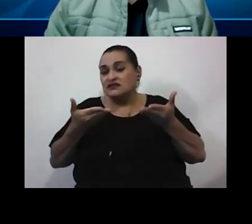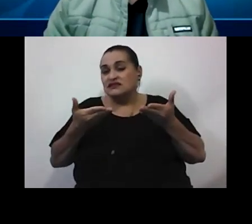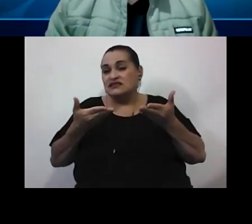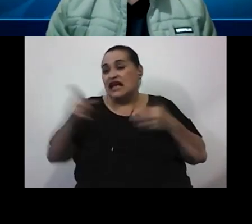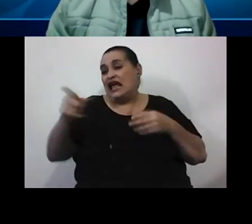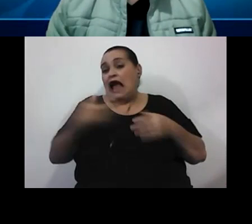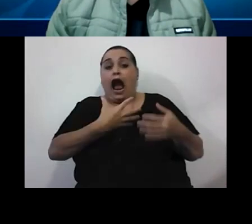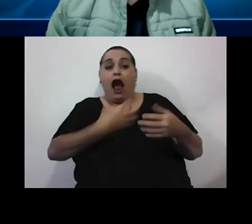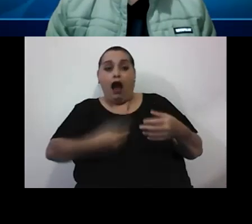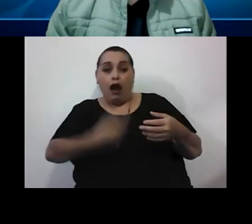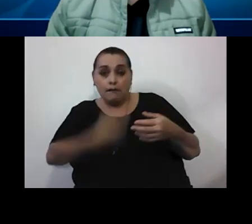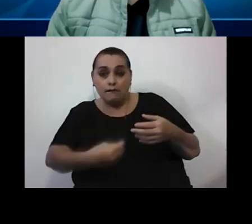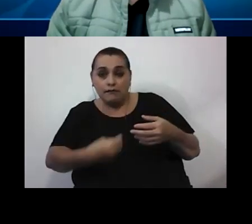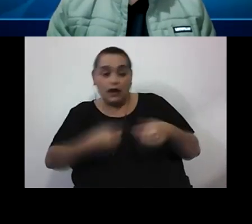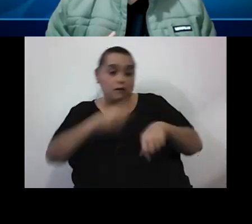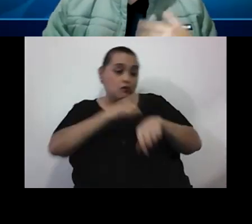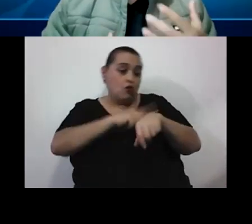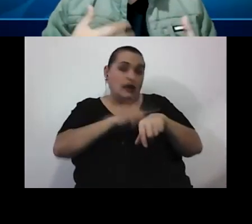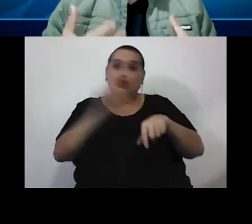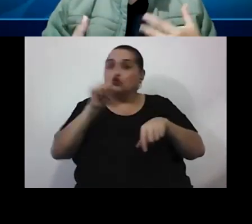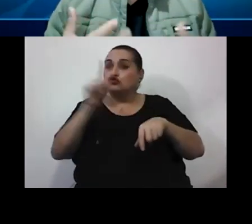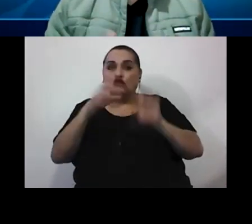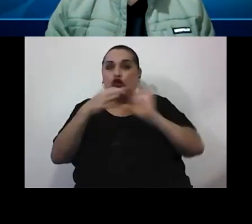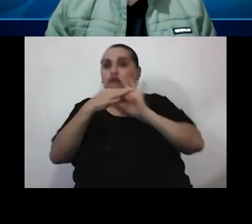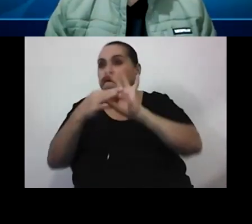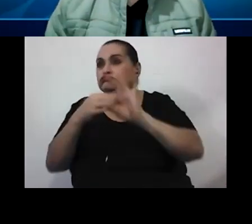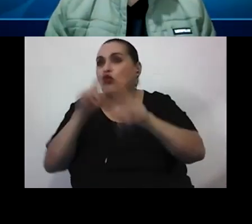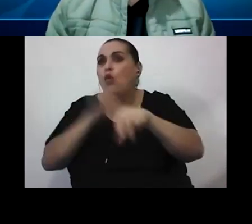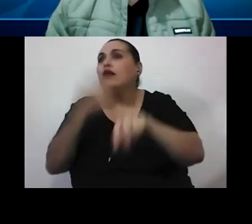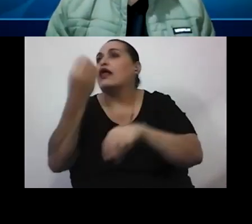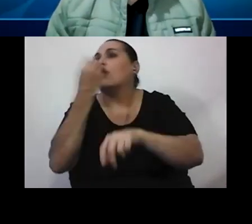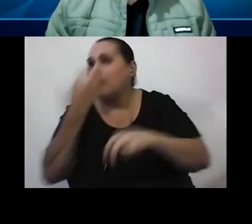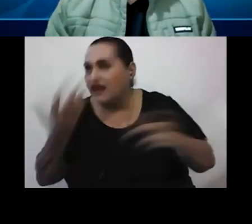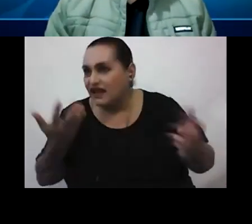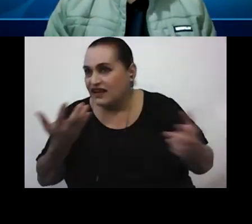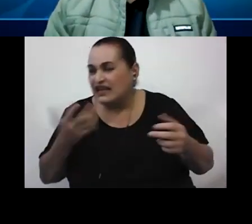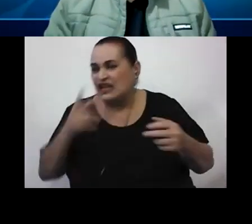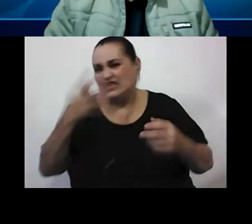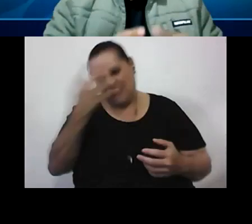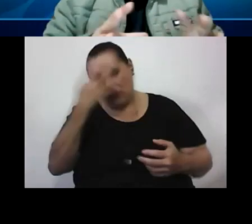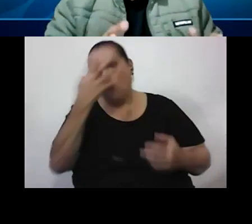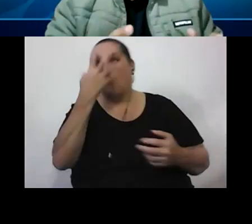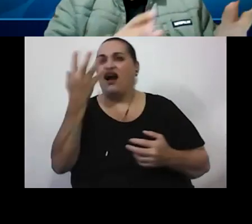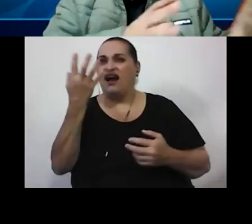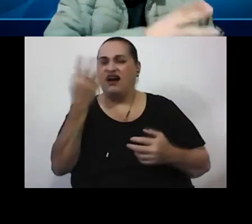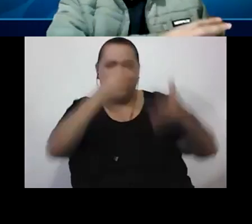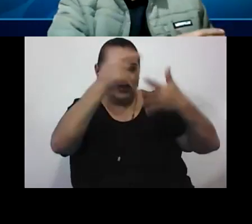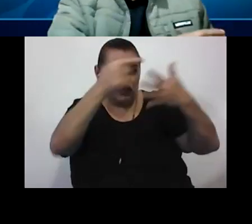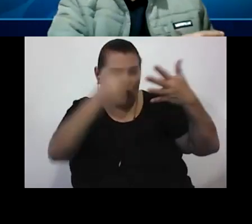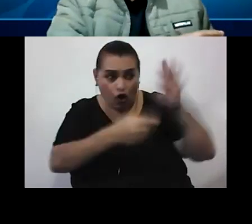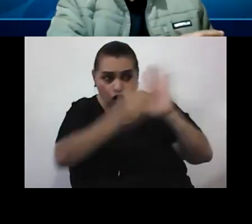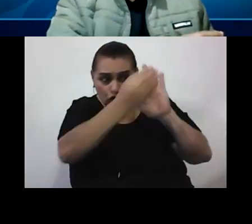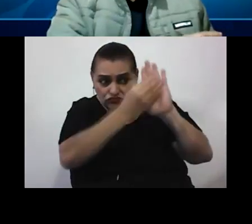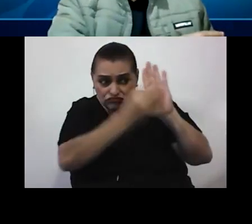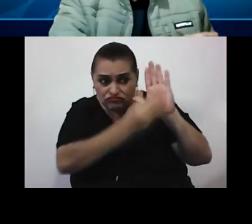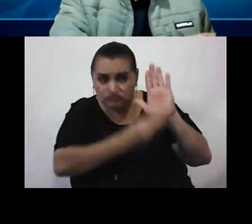hambre en momentos que no coinciden con el horario de clase, entonces viene el tema de la irritabilidad. Todo esto que estoy mencionando son de los aspectos